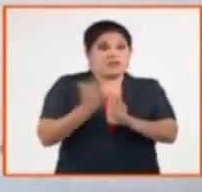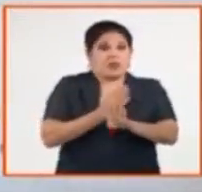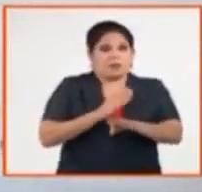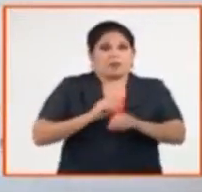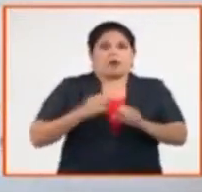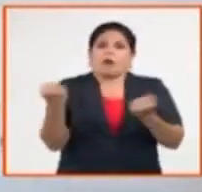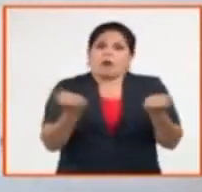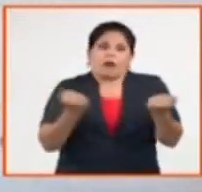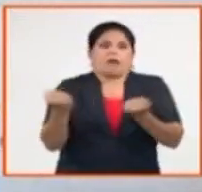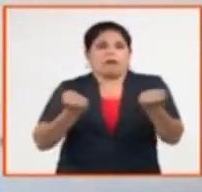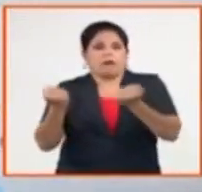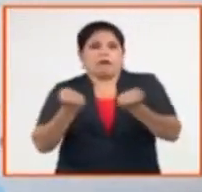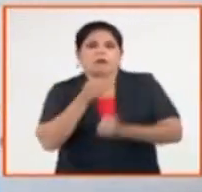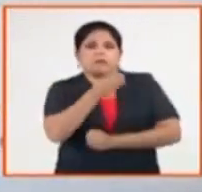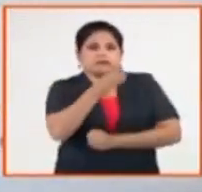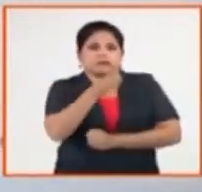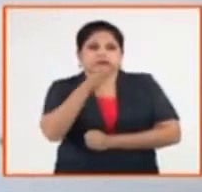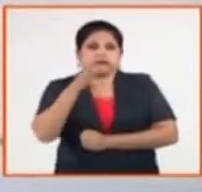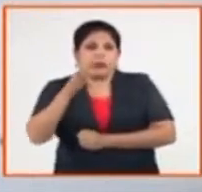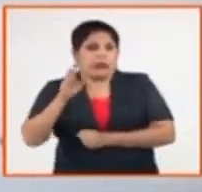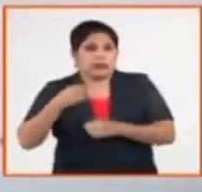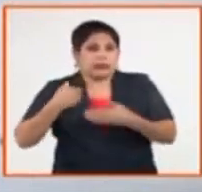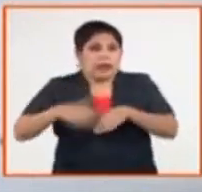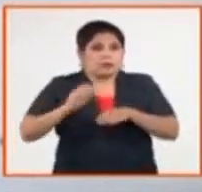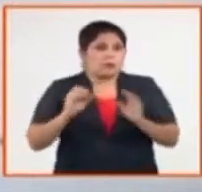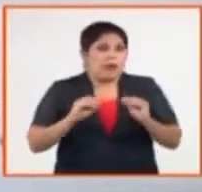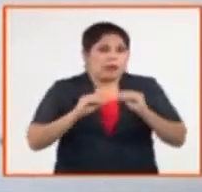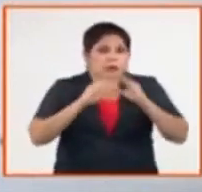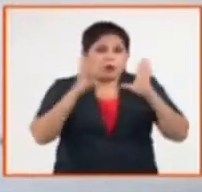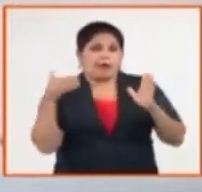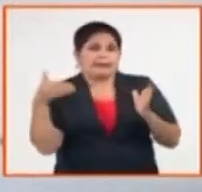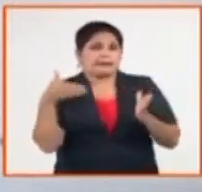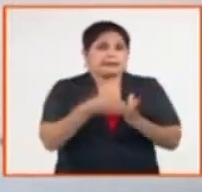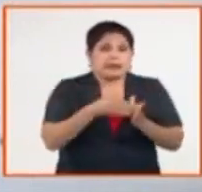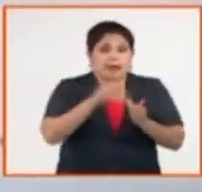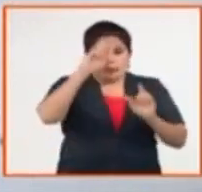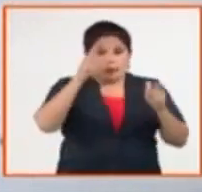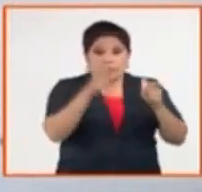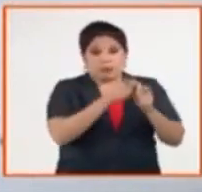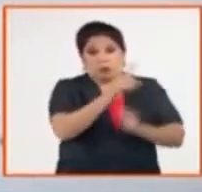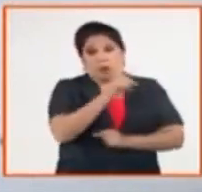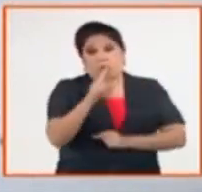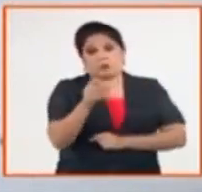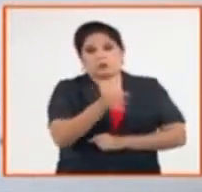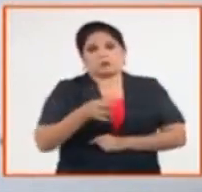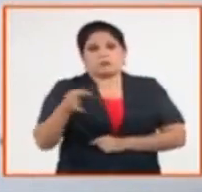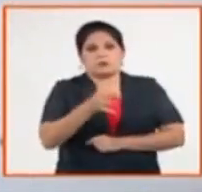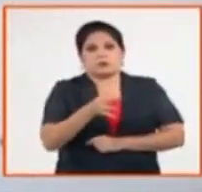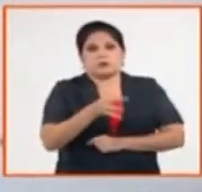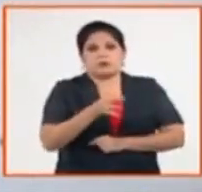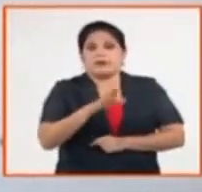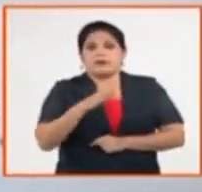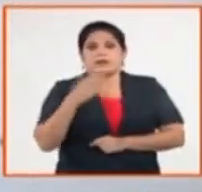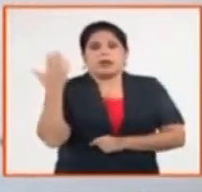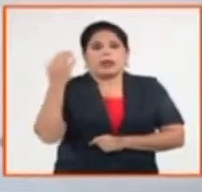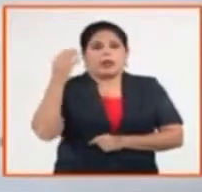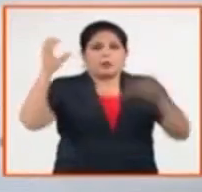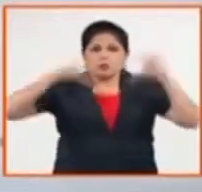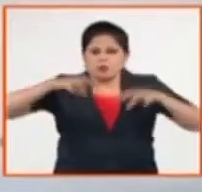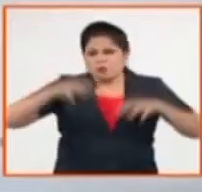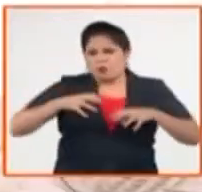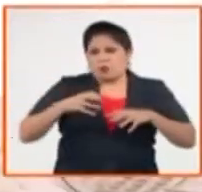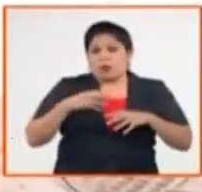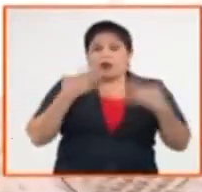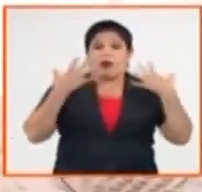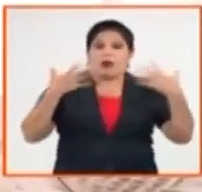horas, tarde, por la madrugada, porque son muchos policlínicos, son 11 municipios y a veces el clima no nos deja avanzar y ahí